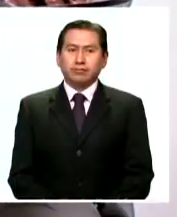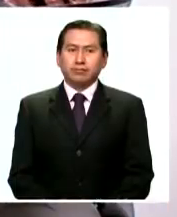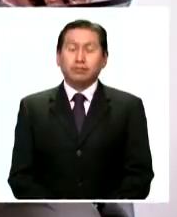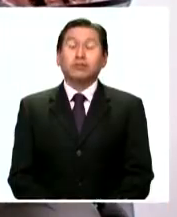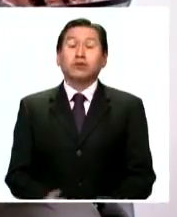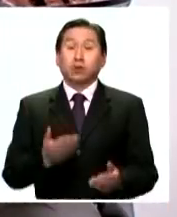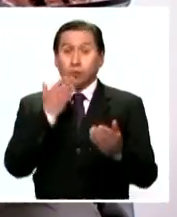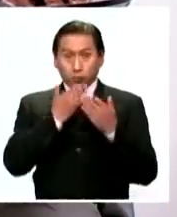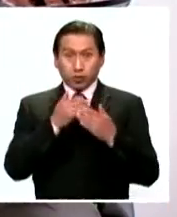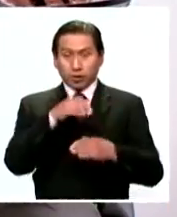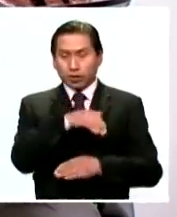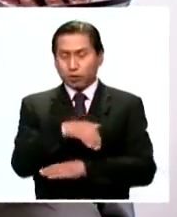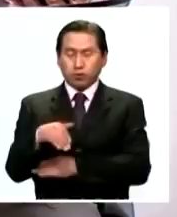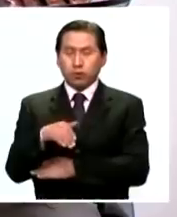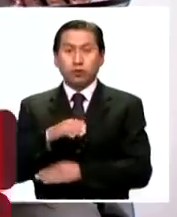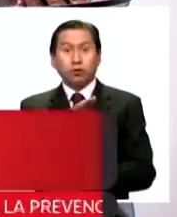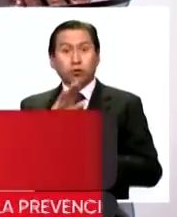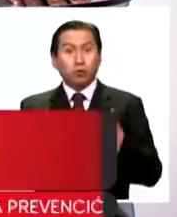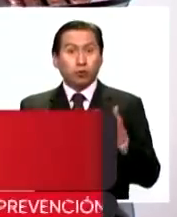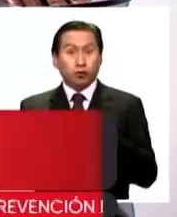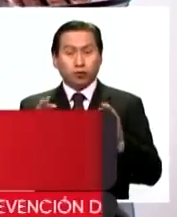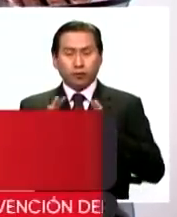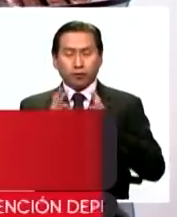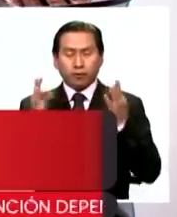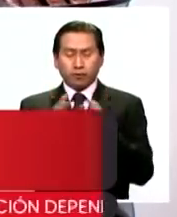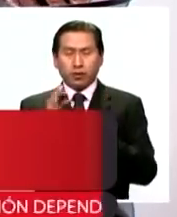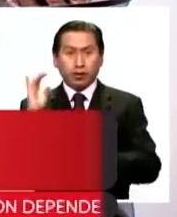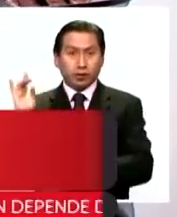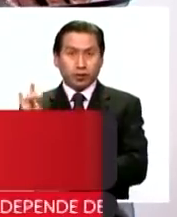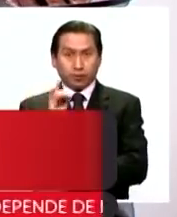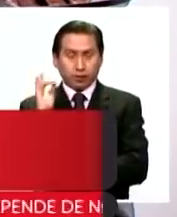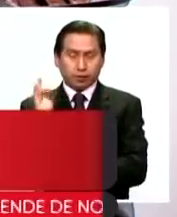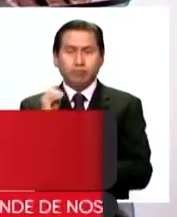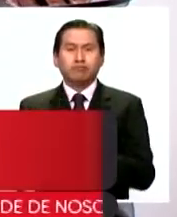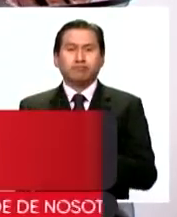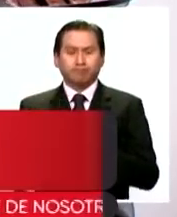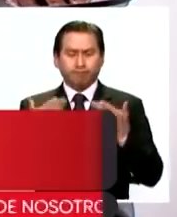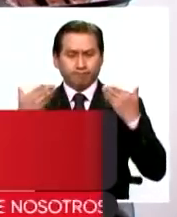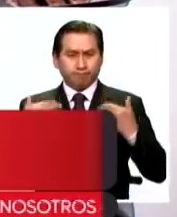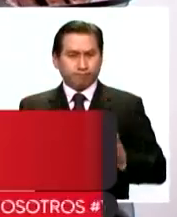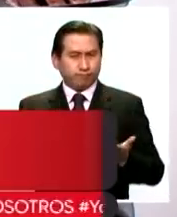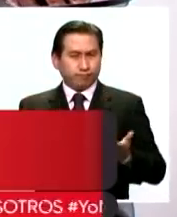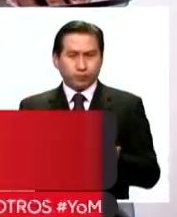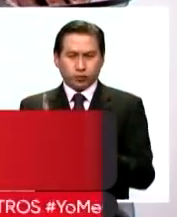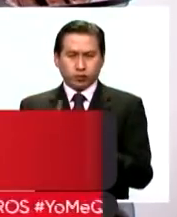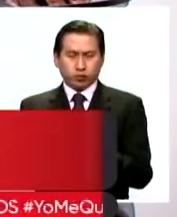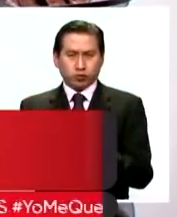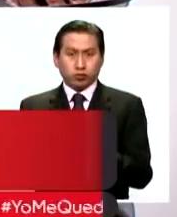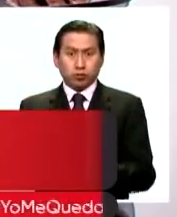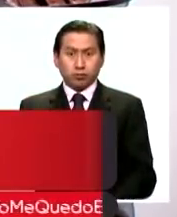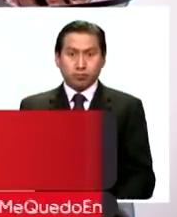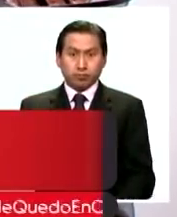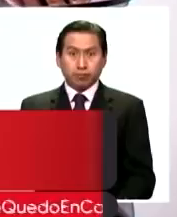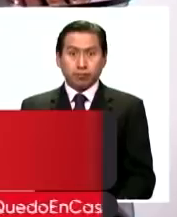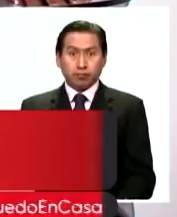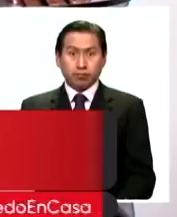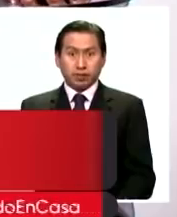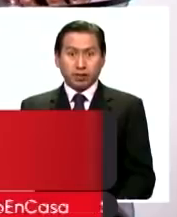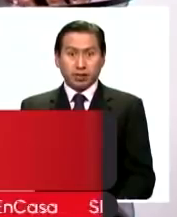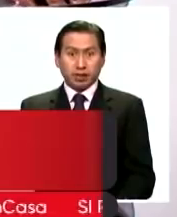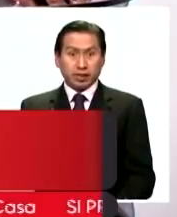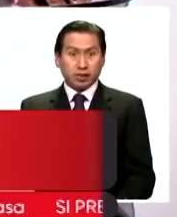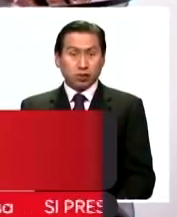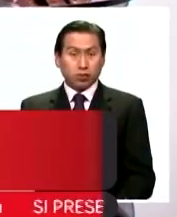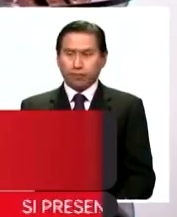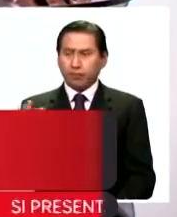Muy buenas noches a toda la familia boliviana. Les habla el doctor Virgilio Prieto Barrón, jefe de la Unidad